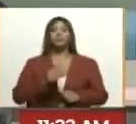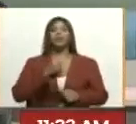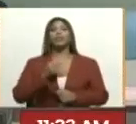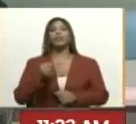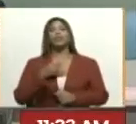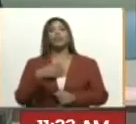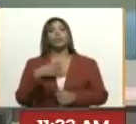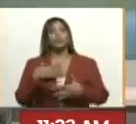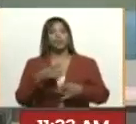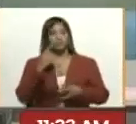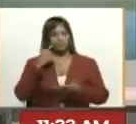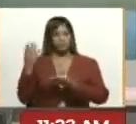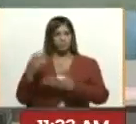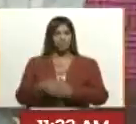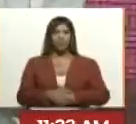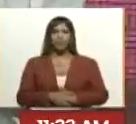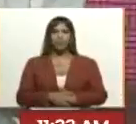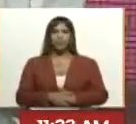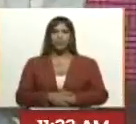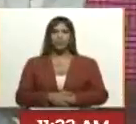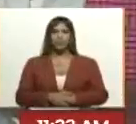bien importante. Clara, adelante, te escuchamos.